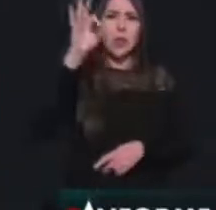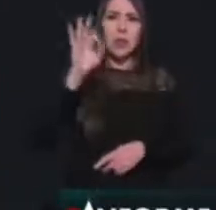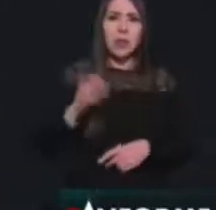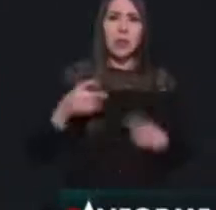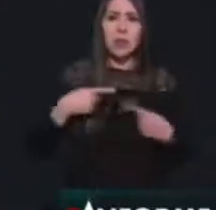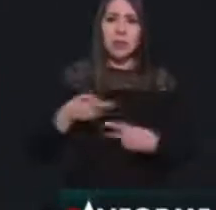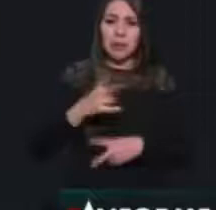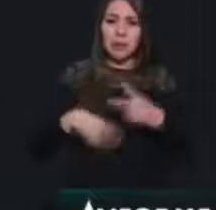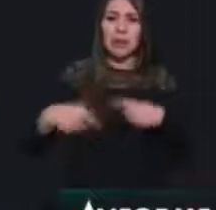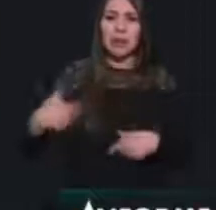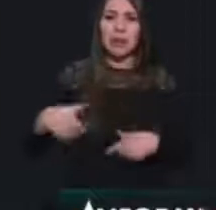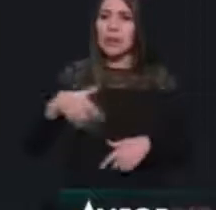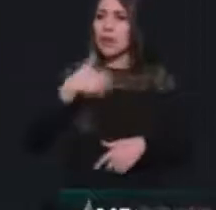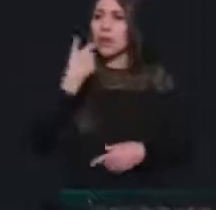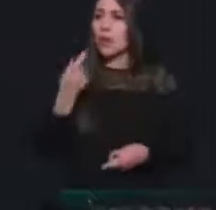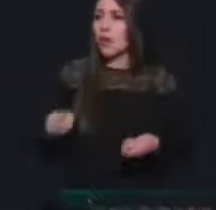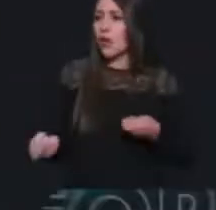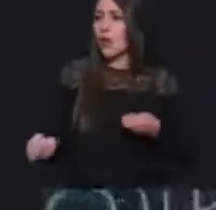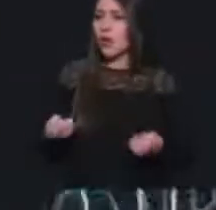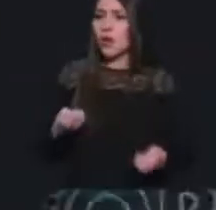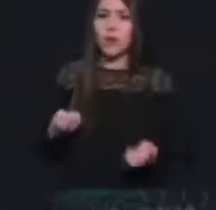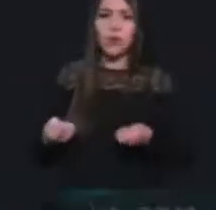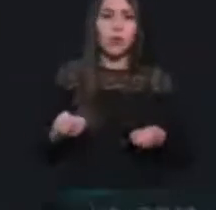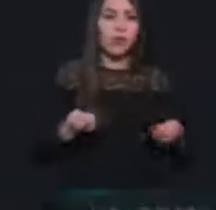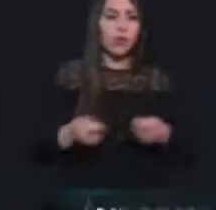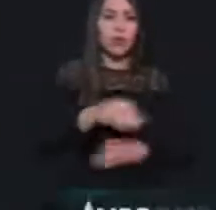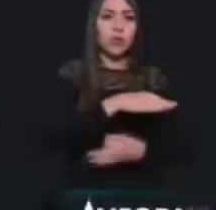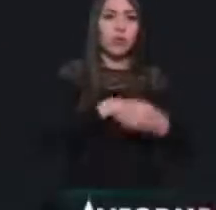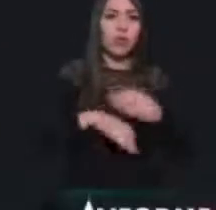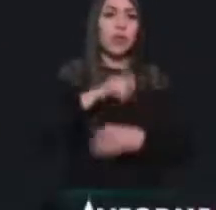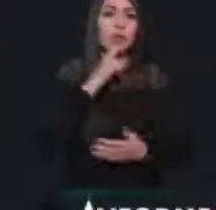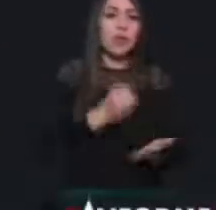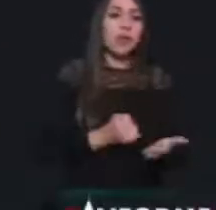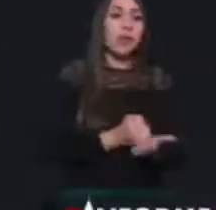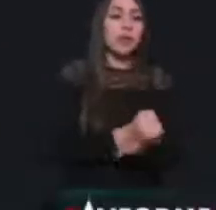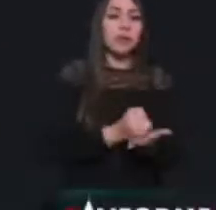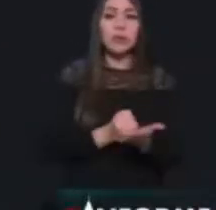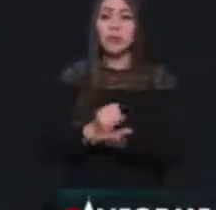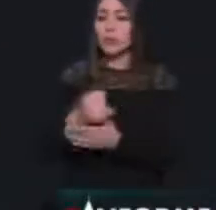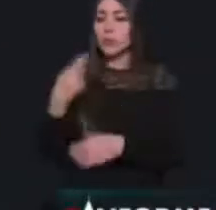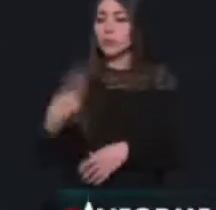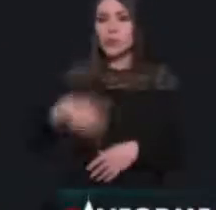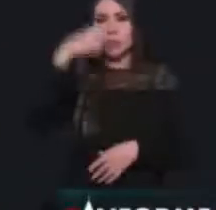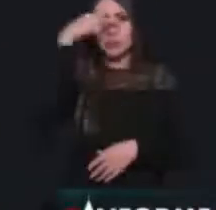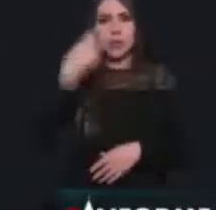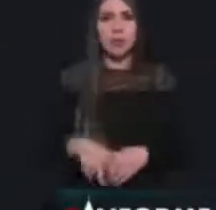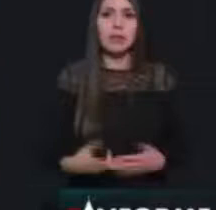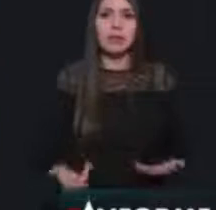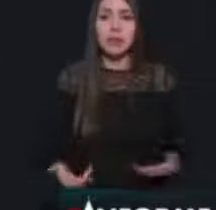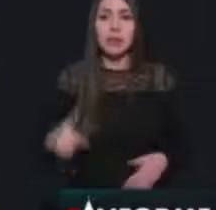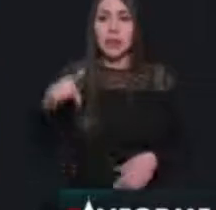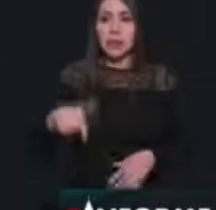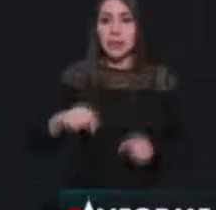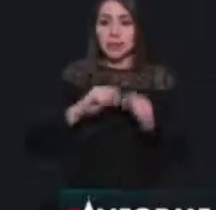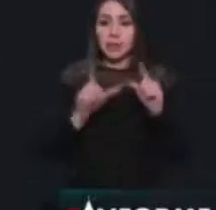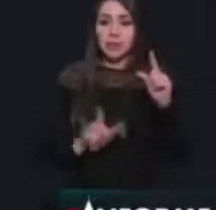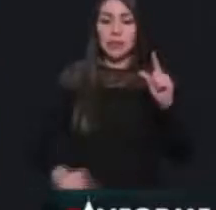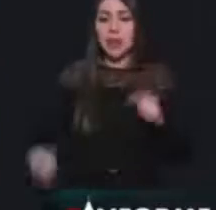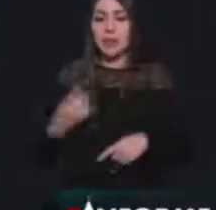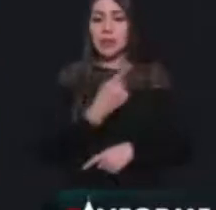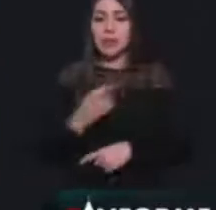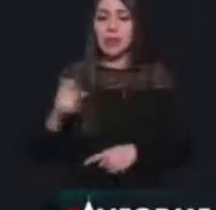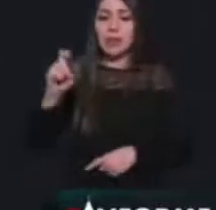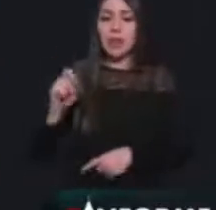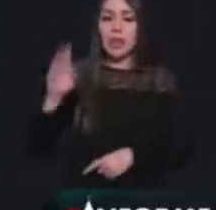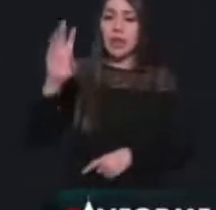sea el que quiere controlar no solo la narrativa, sino las decisiones del país. Lejos de que en este país, que somos prácticamente 129 millones